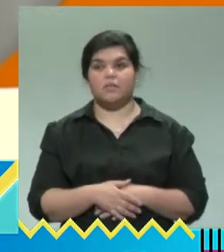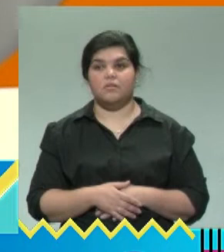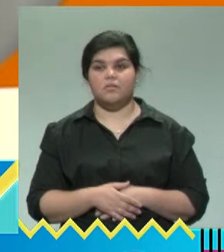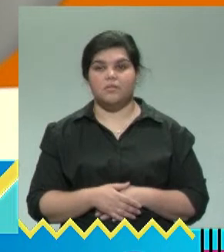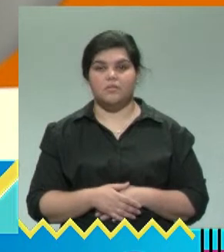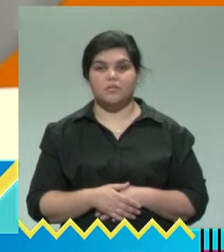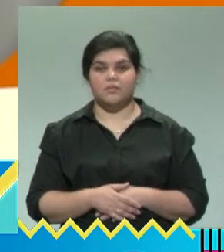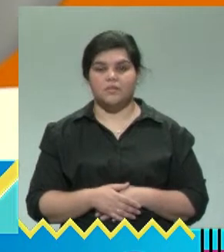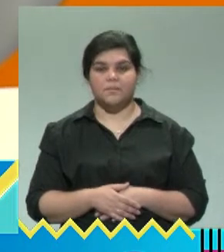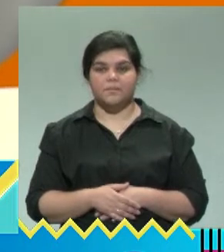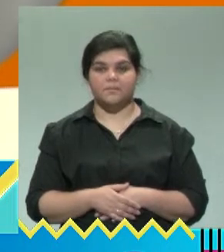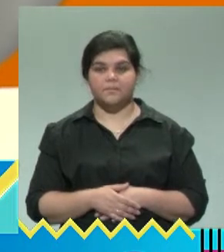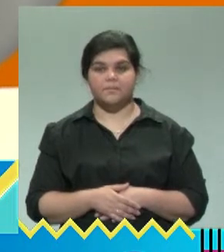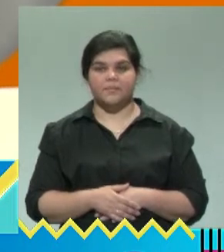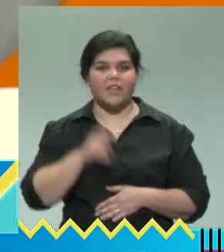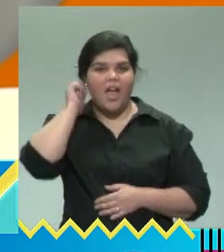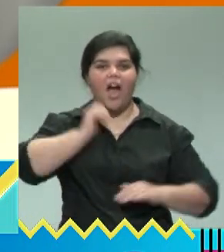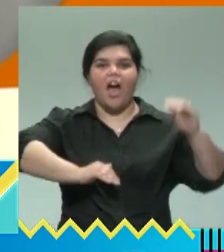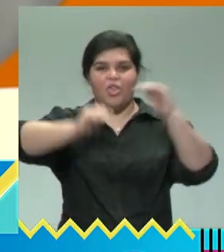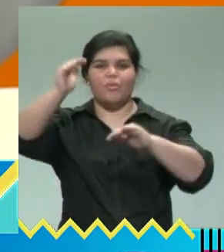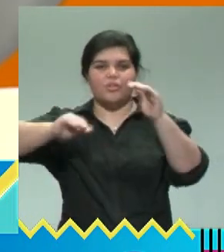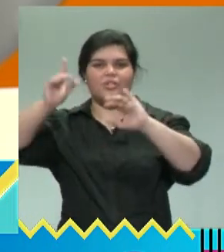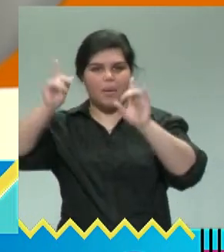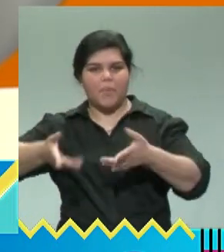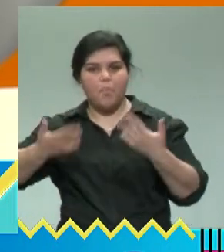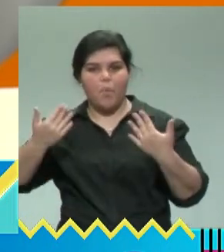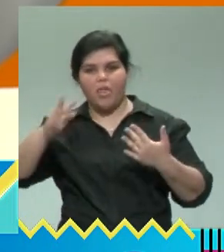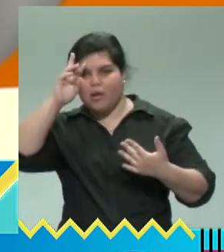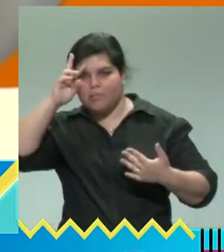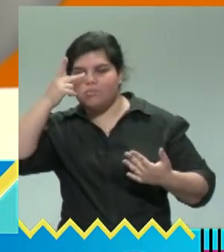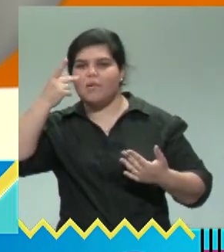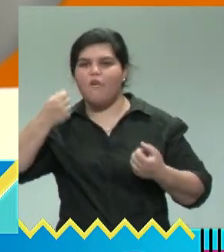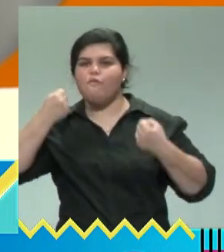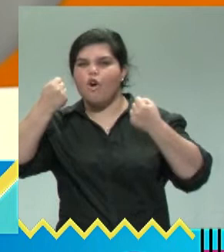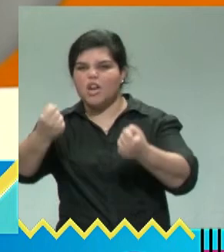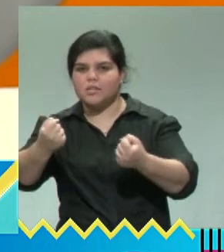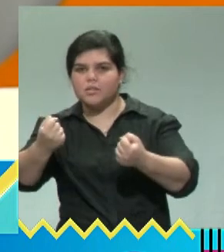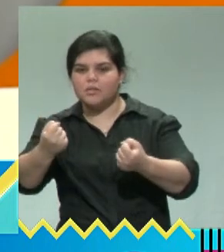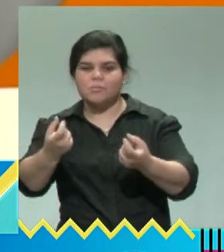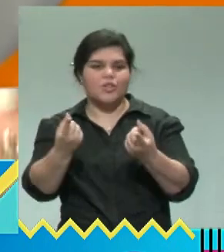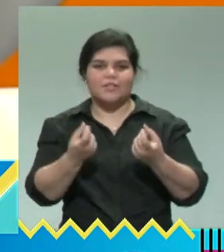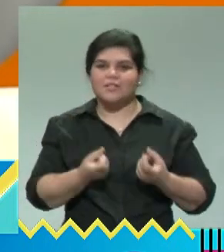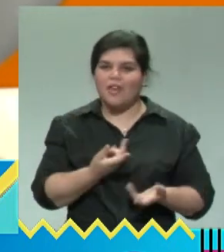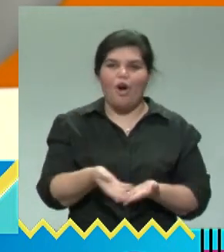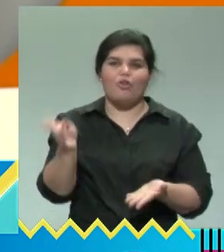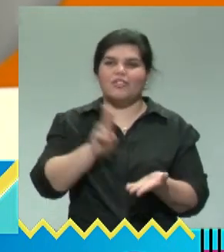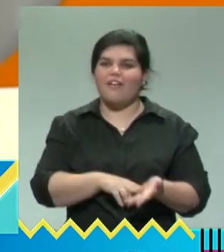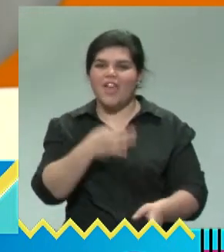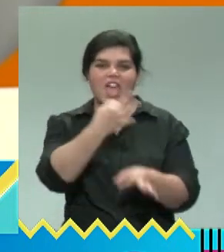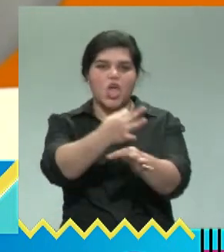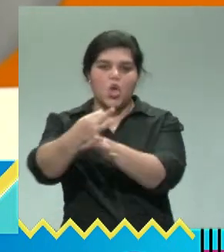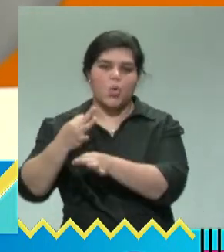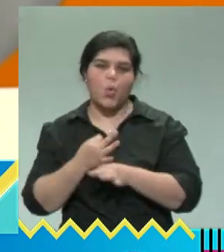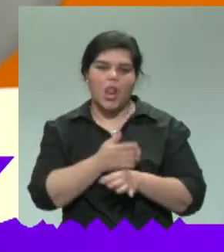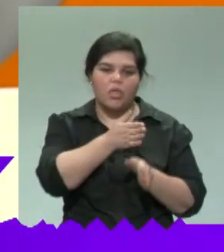posición de los adultos. Me parece muy interesante que nosotros volvamos a las escuelas. Un poco es lo